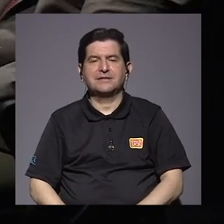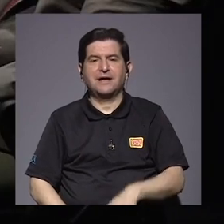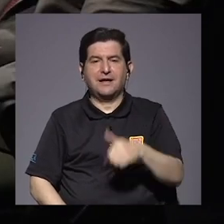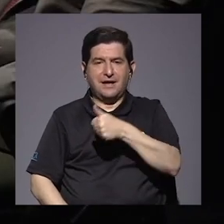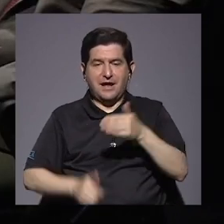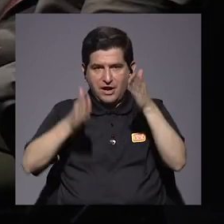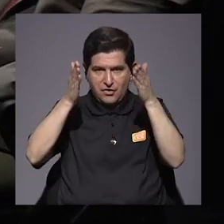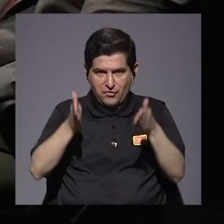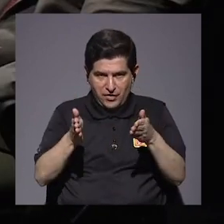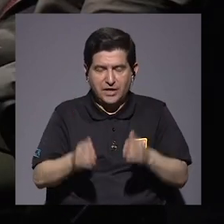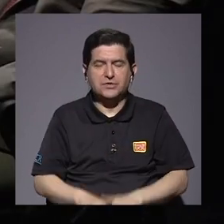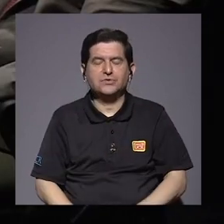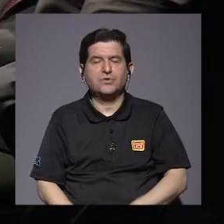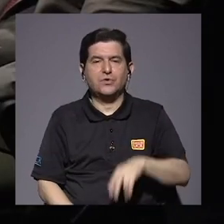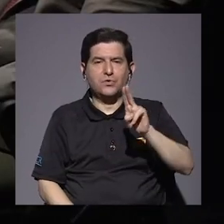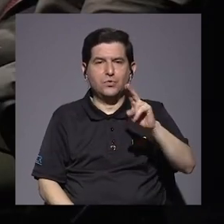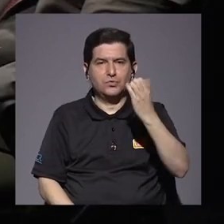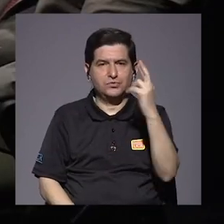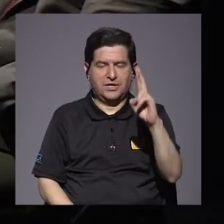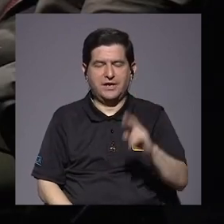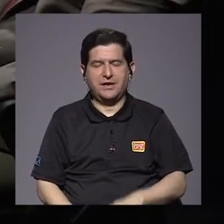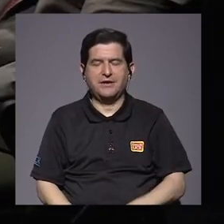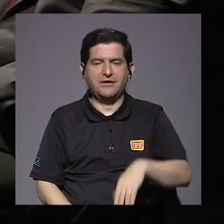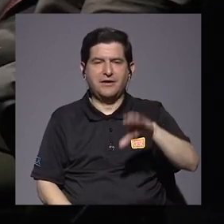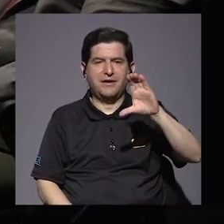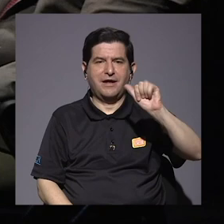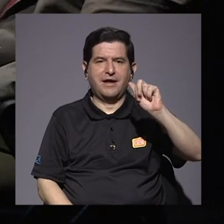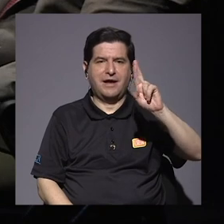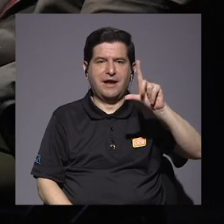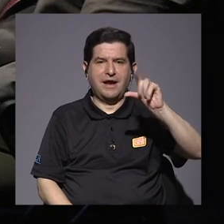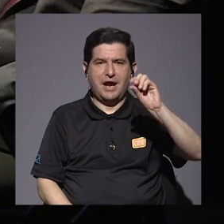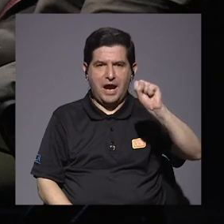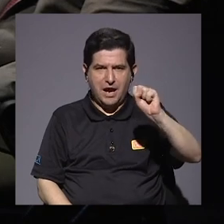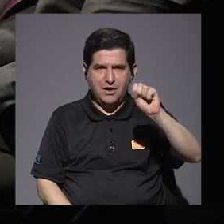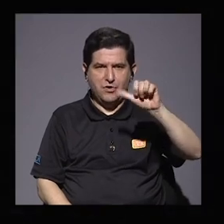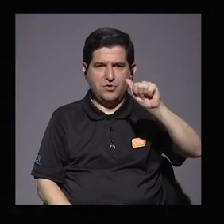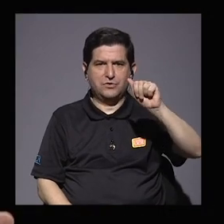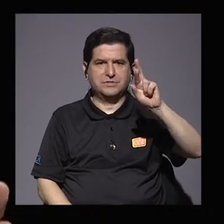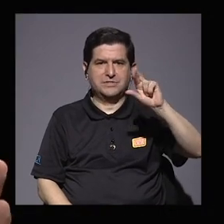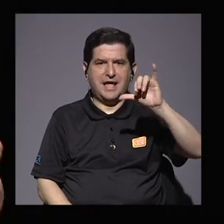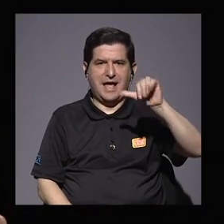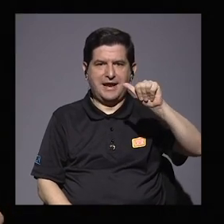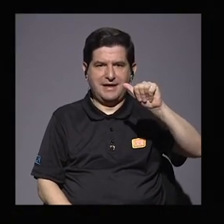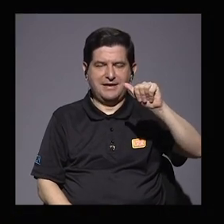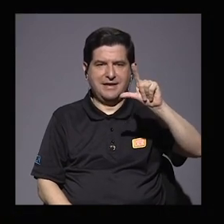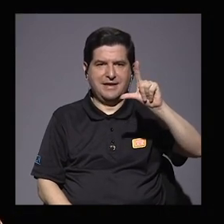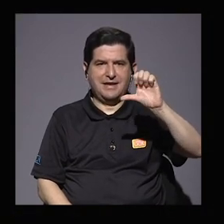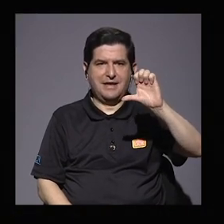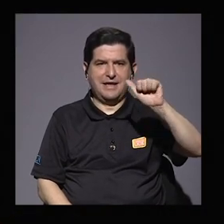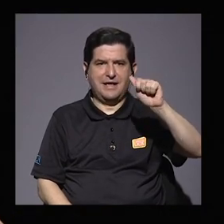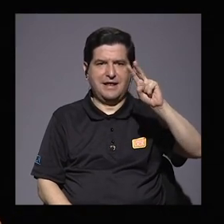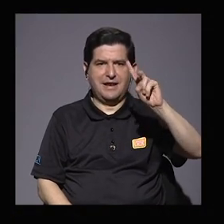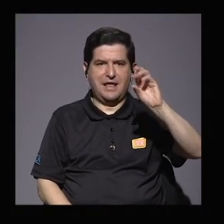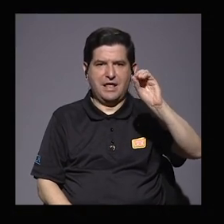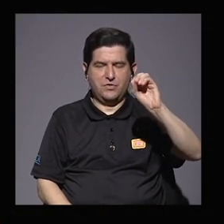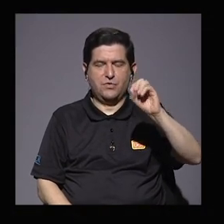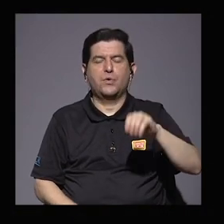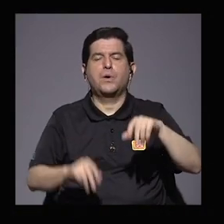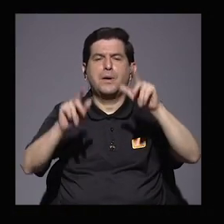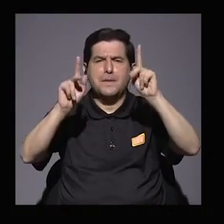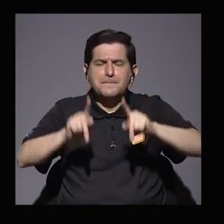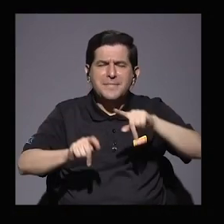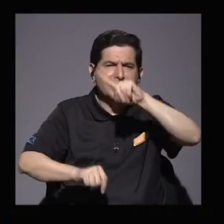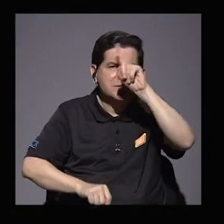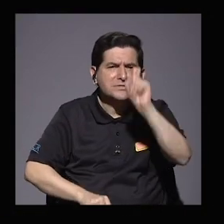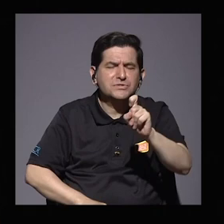doctor en economía que hoy lidera la Universidad de Costa Rica. Don Carlos, una de las cosas que la gente se